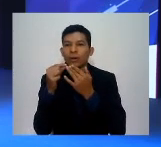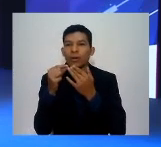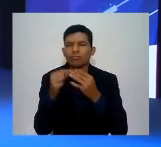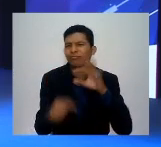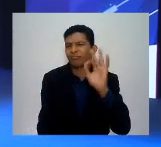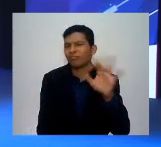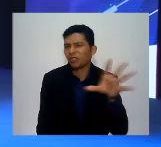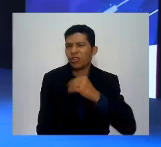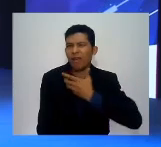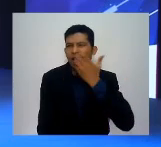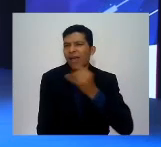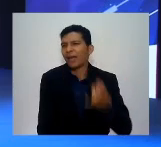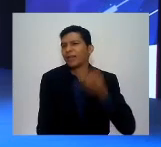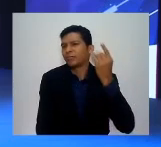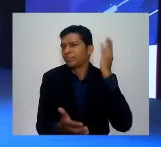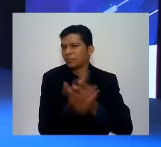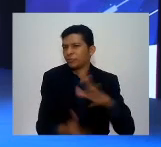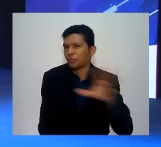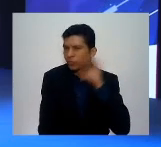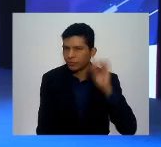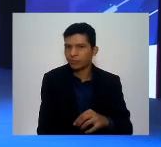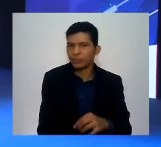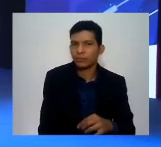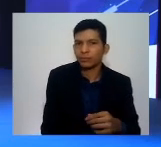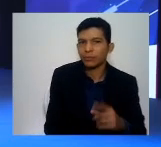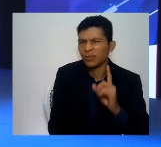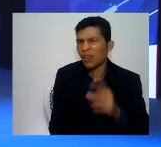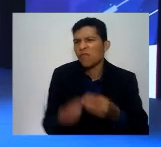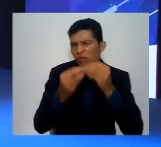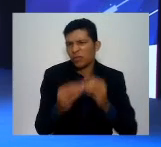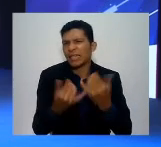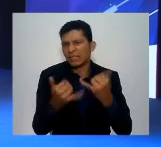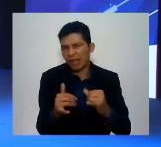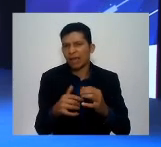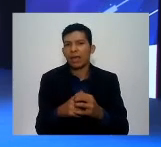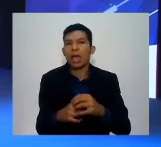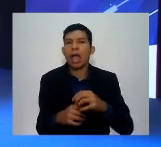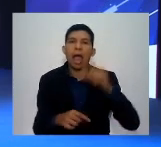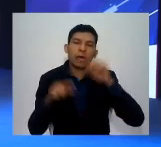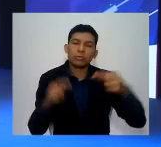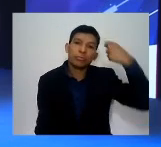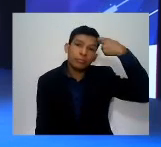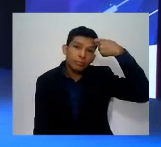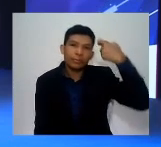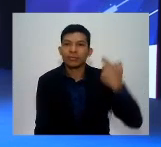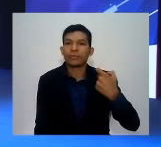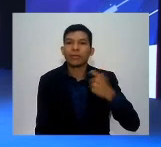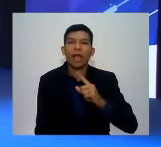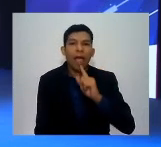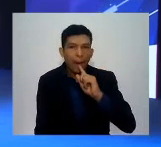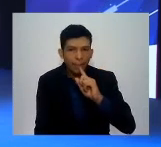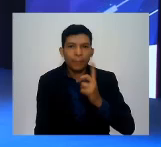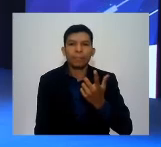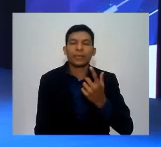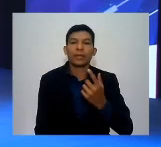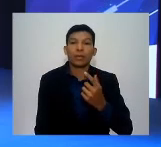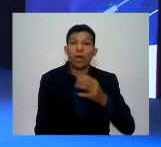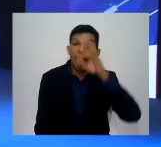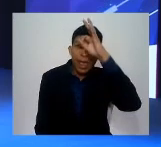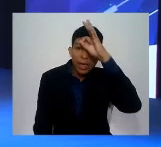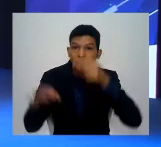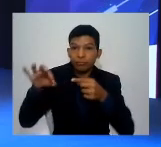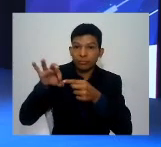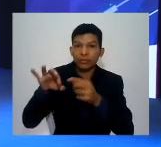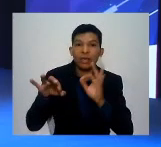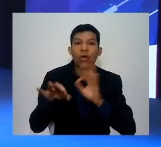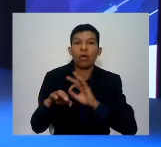riesgo. Los niveles de clasificación de riesgo para los ventiladores es 2B. Lo más alto es 3 y después sigue el 2B, es súper alto. Es